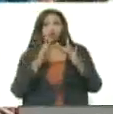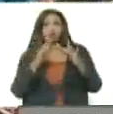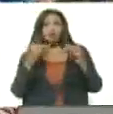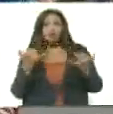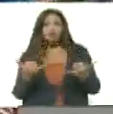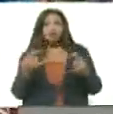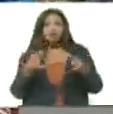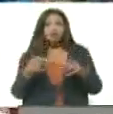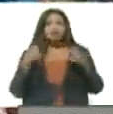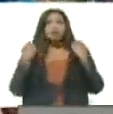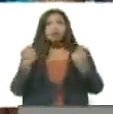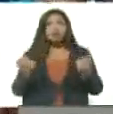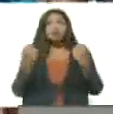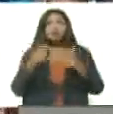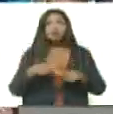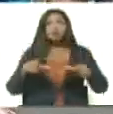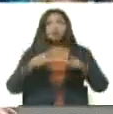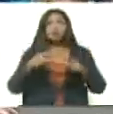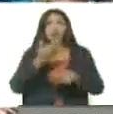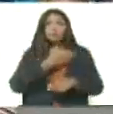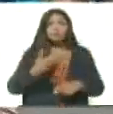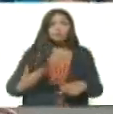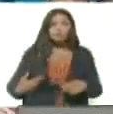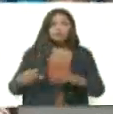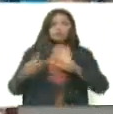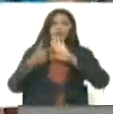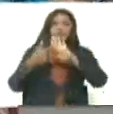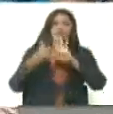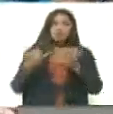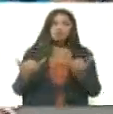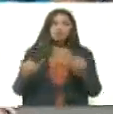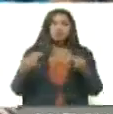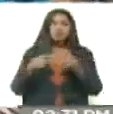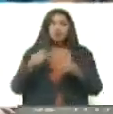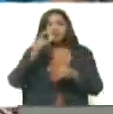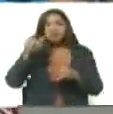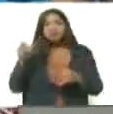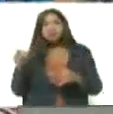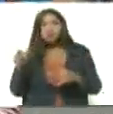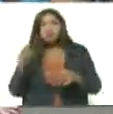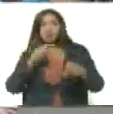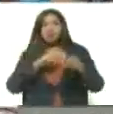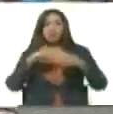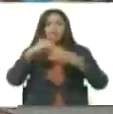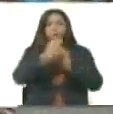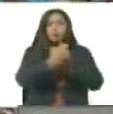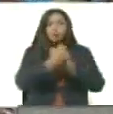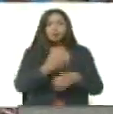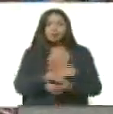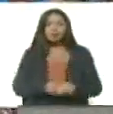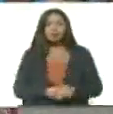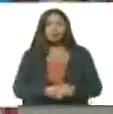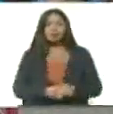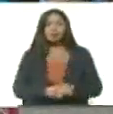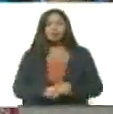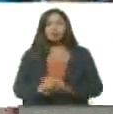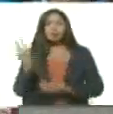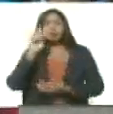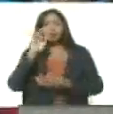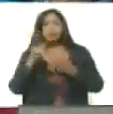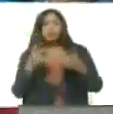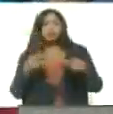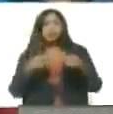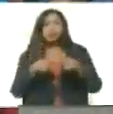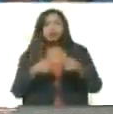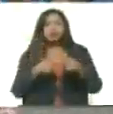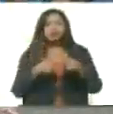Ignacio Papá Carrillo con la presentación del programa de gobierno del candidato por el Gran Polo Patriótico a la gobernación de Miranda, Héctor Rodríguez.